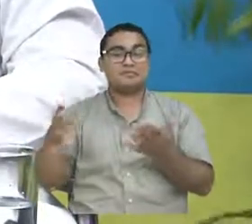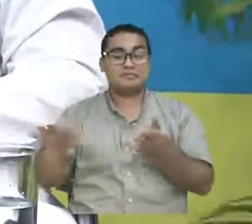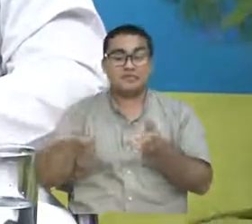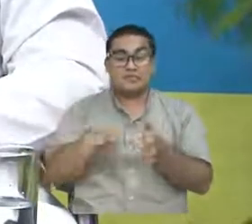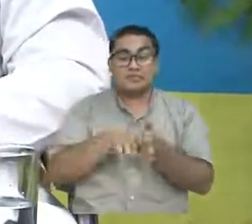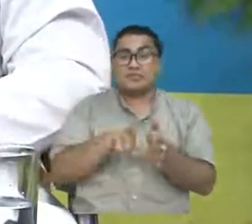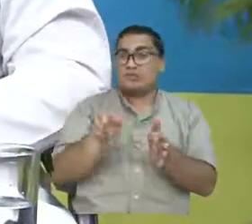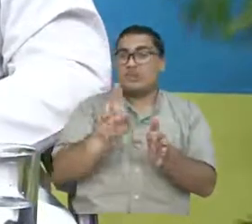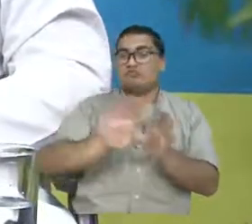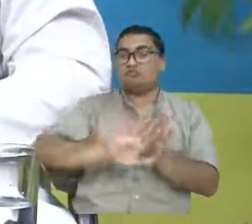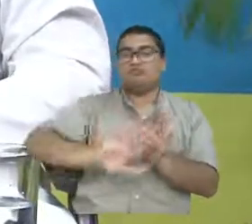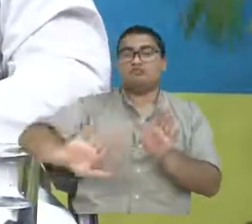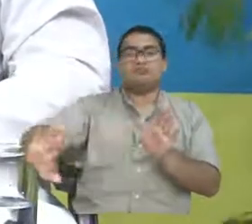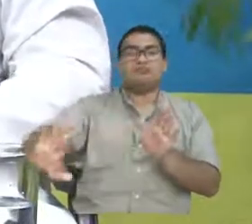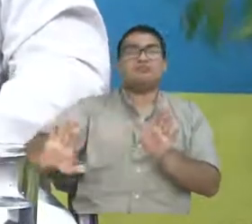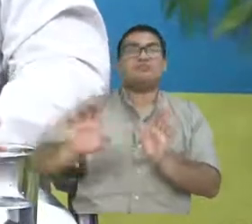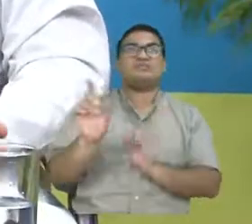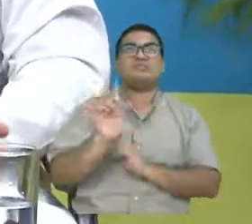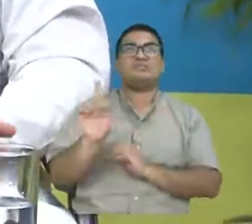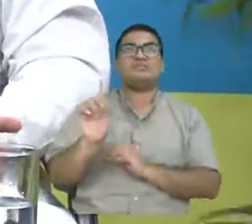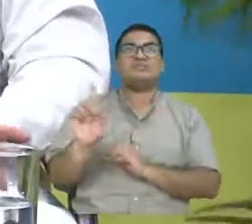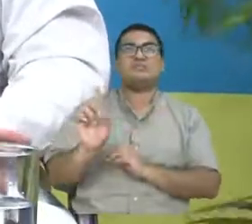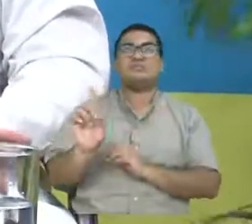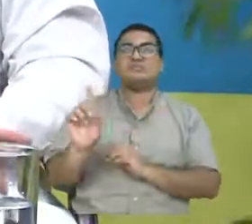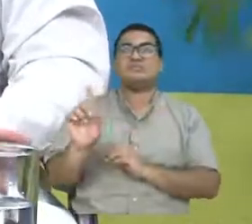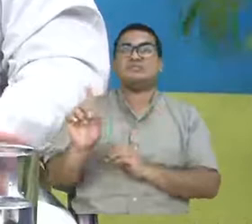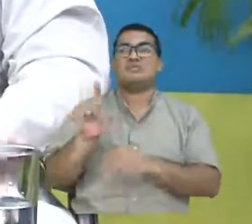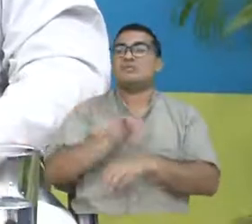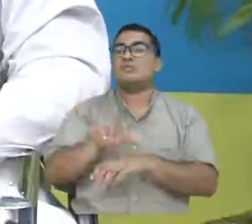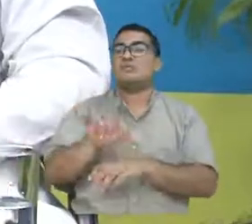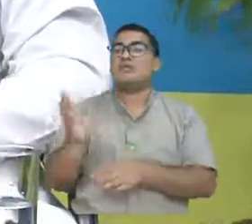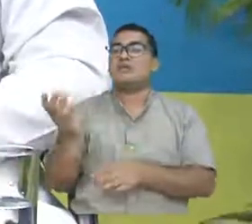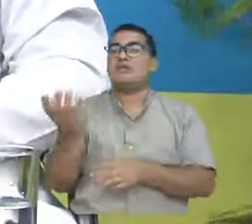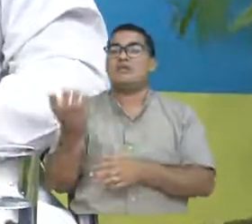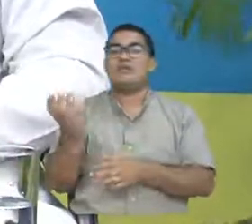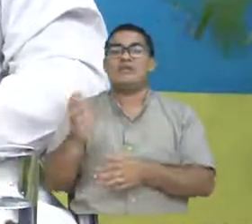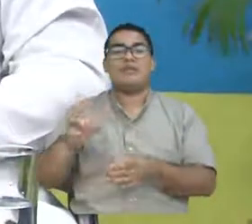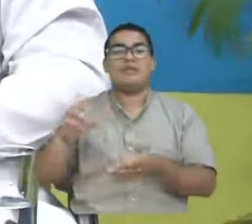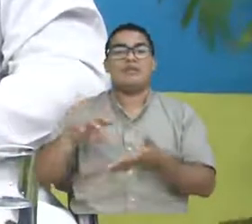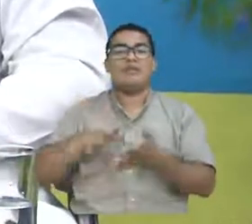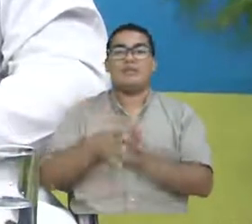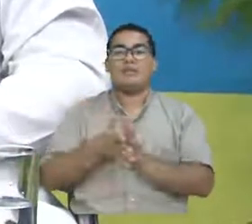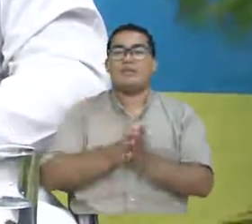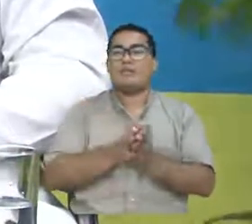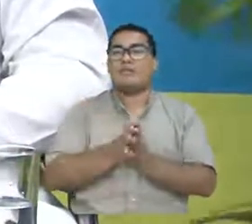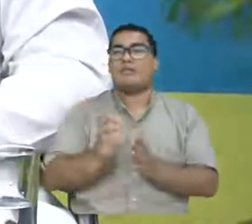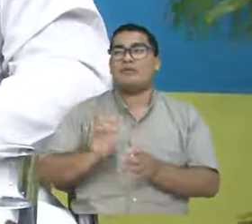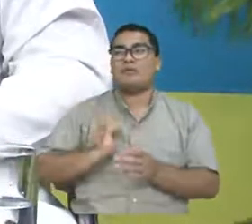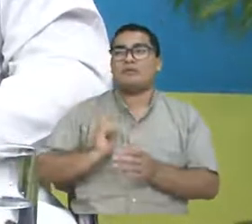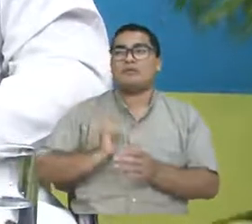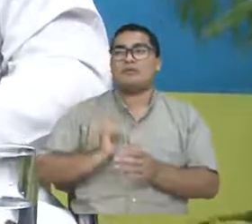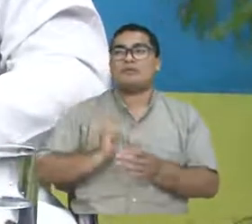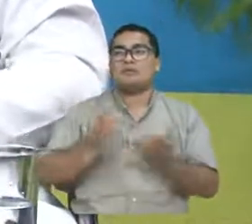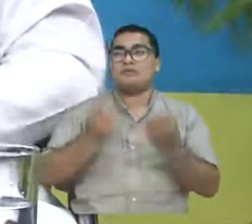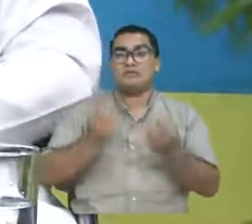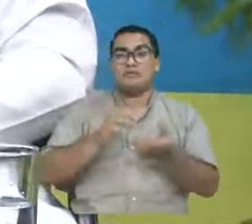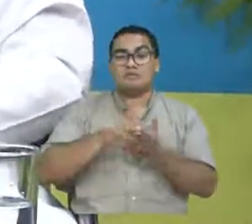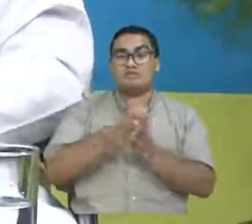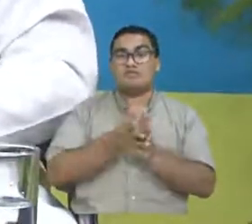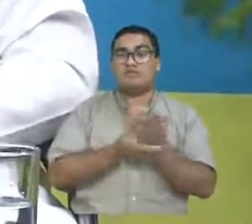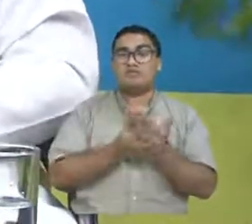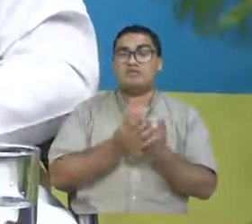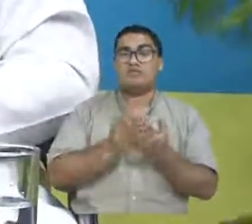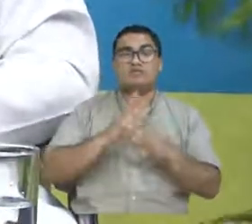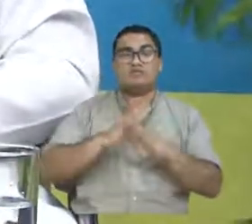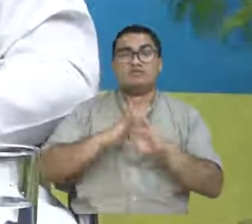separarlo completamente y utilizar algún jabón que son muy hidratantes y evita lo que son